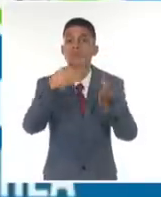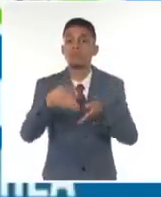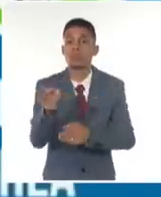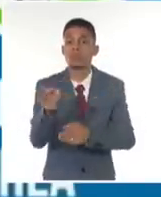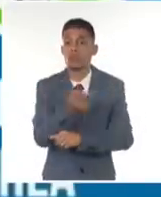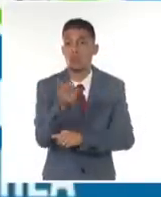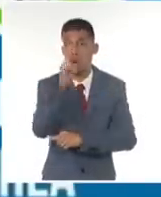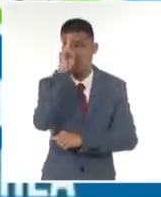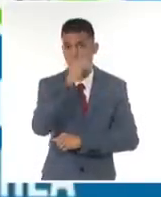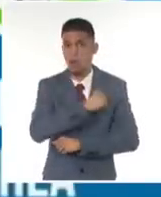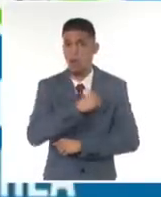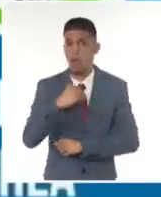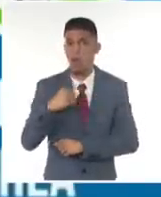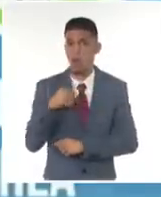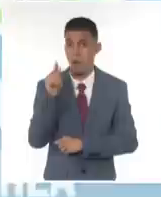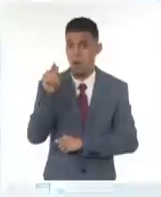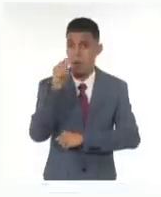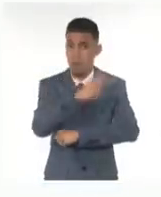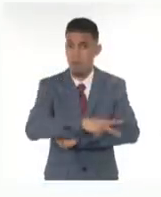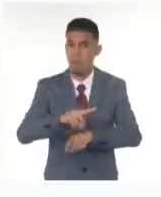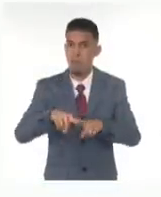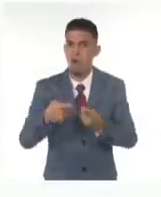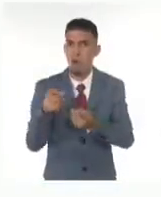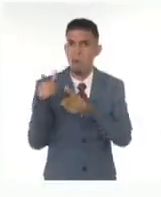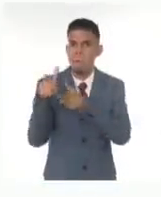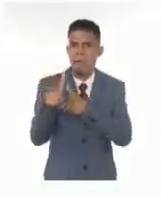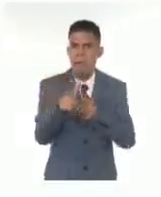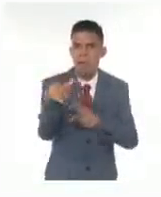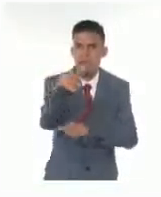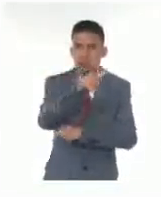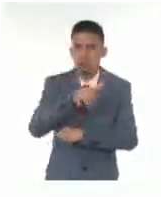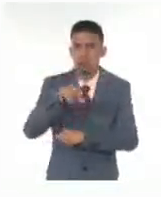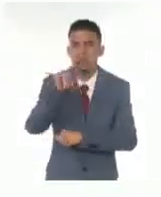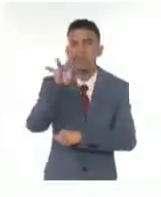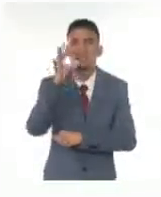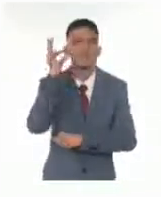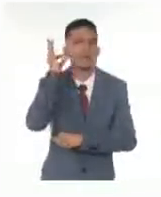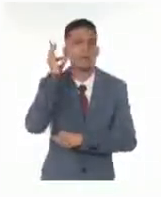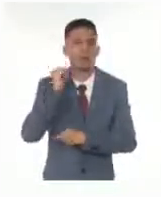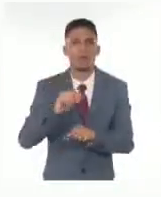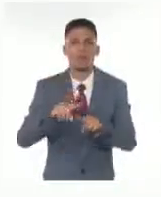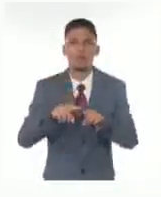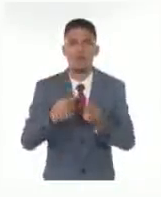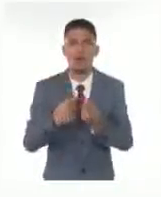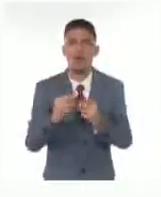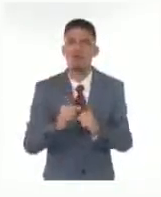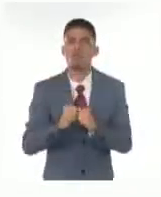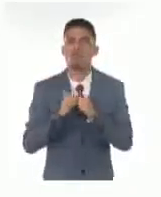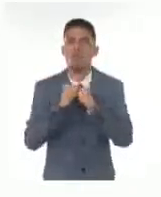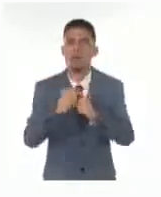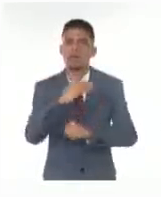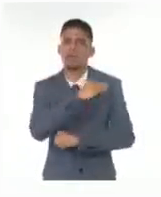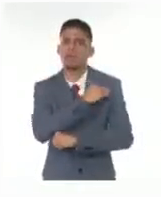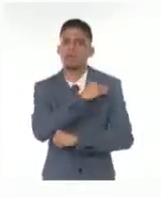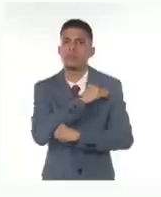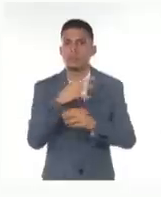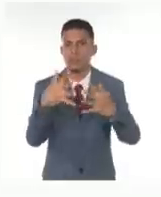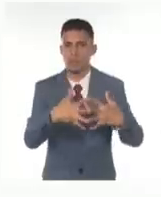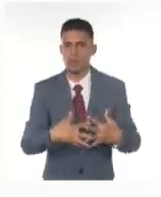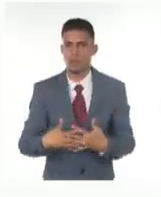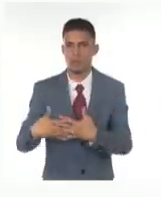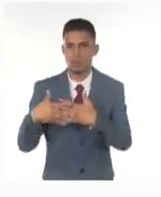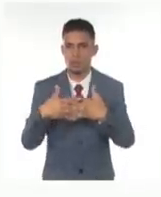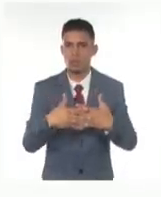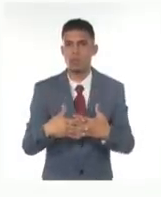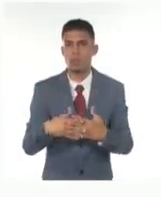2 compatriotas víctimas de un ataque aéreo ocurrido el 15 de febrero por parte de las fuerzas militares de los Estados Unidos que